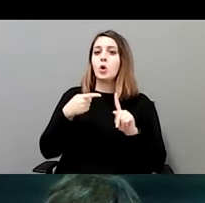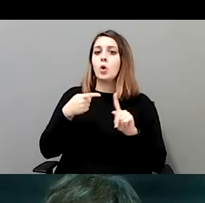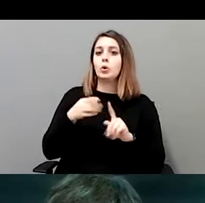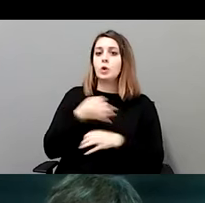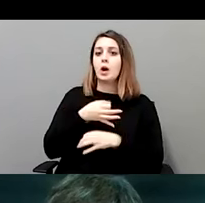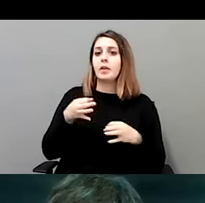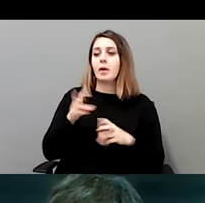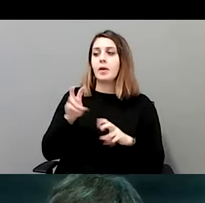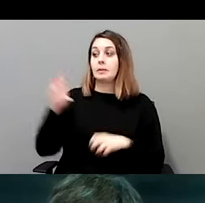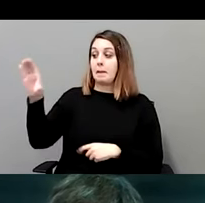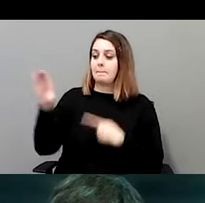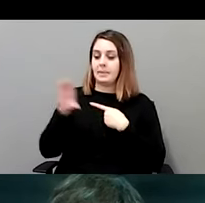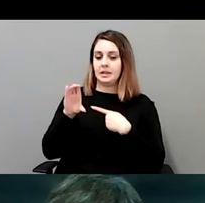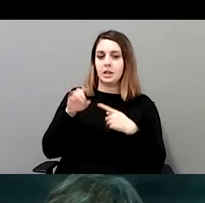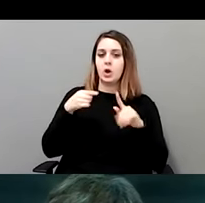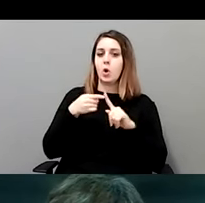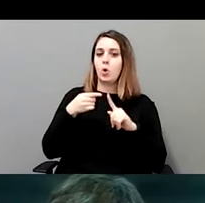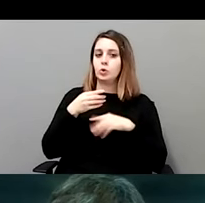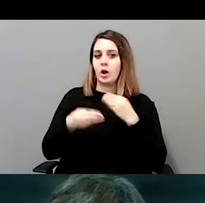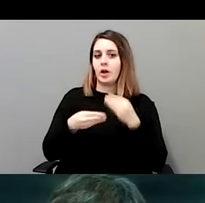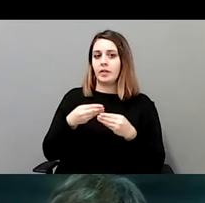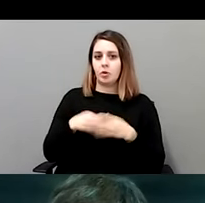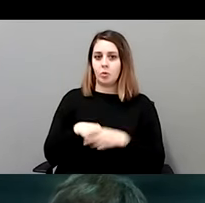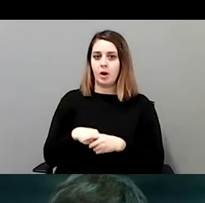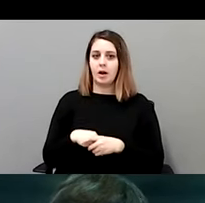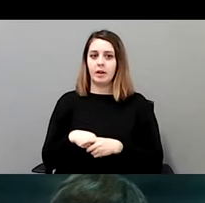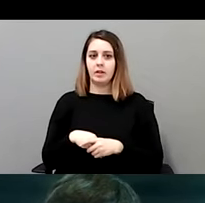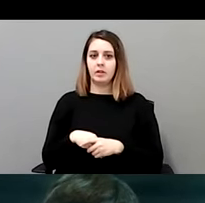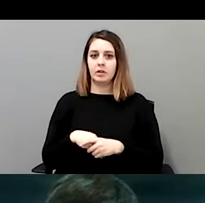prestación. No buscar caminos